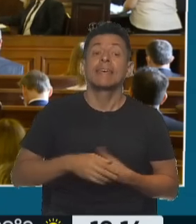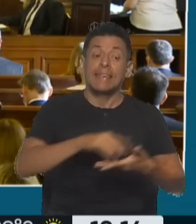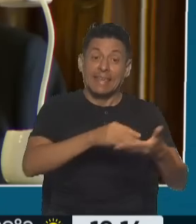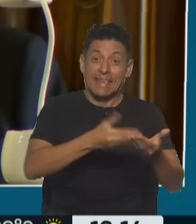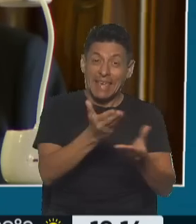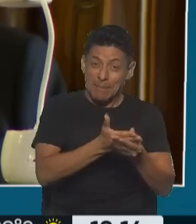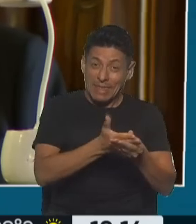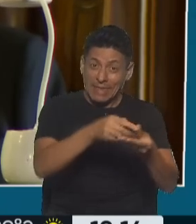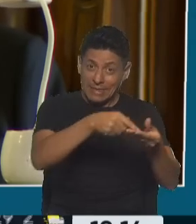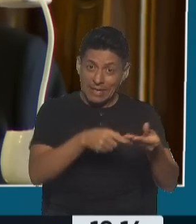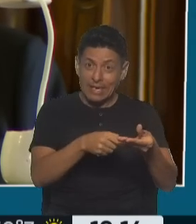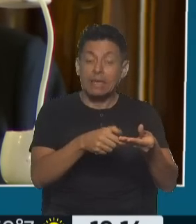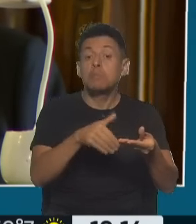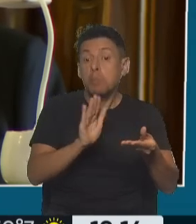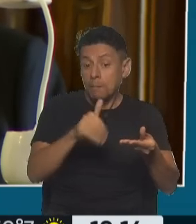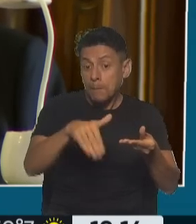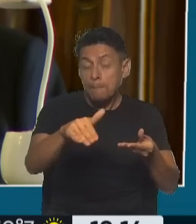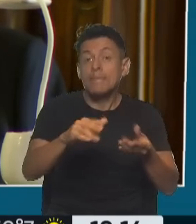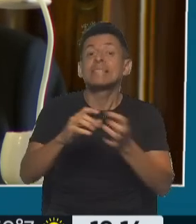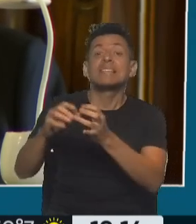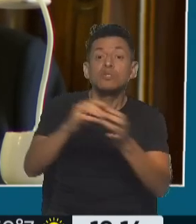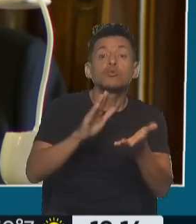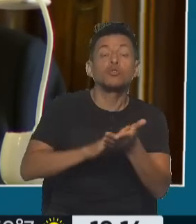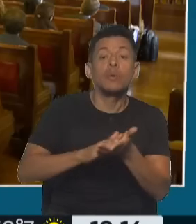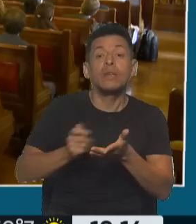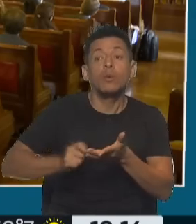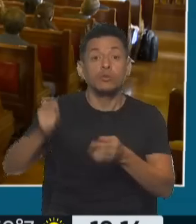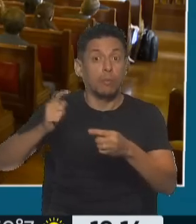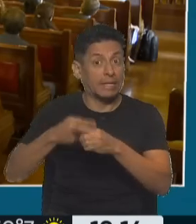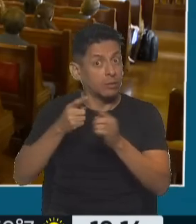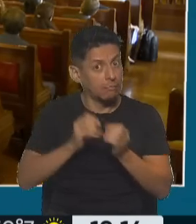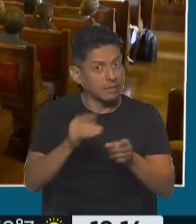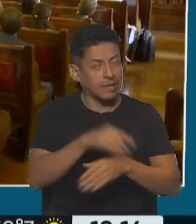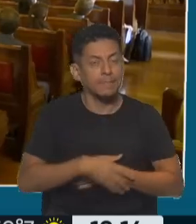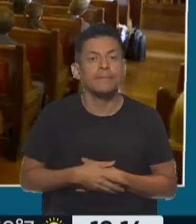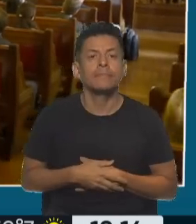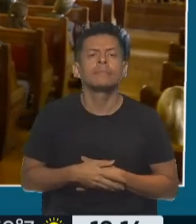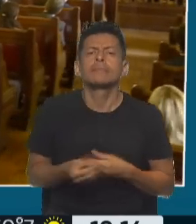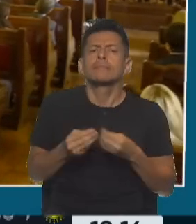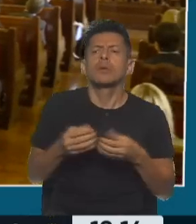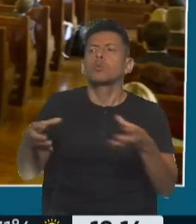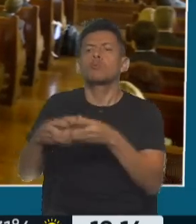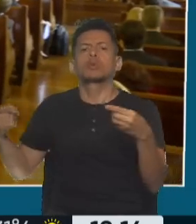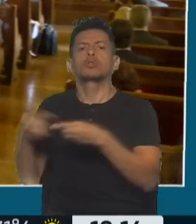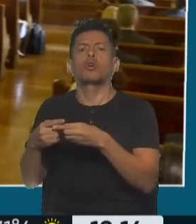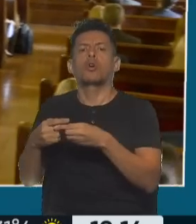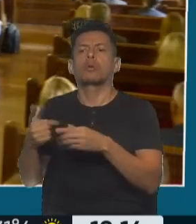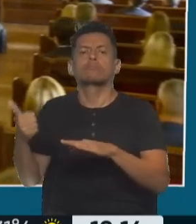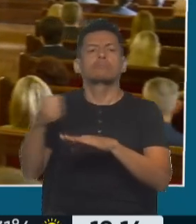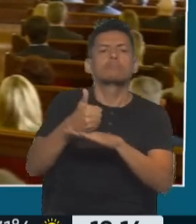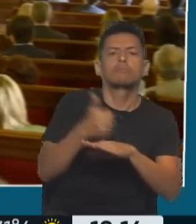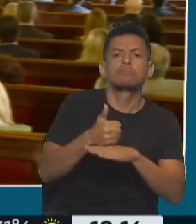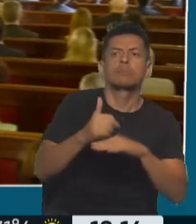empiece la sesión del juicio político. ¿Por qué piensa usted que la oposición no quiere dar el quórum? Se habla de un show